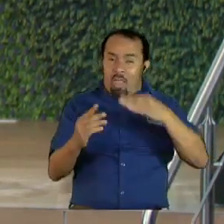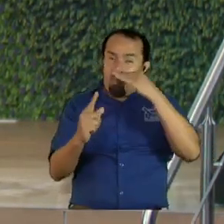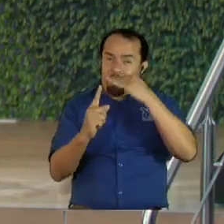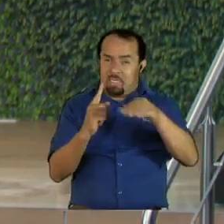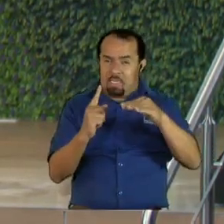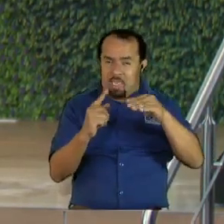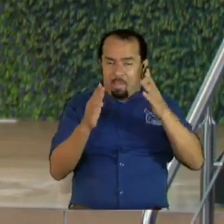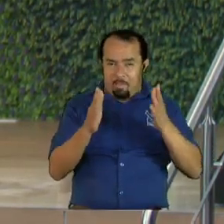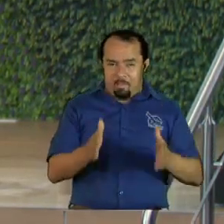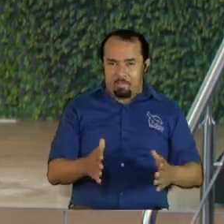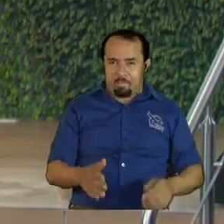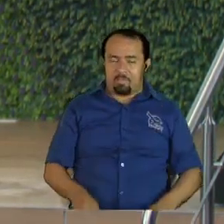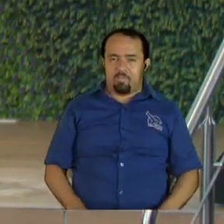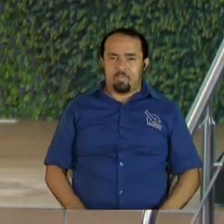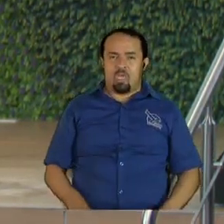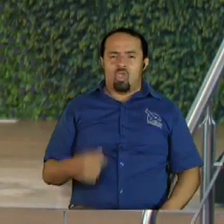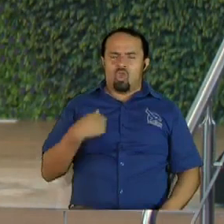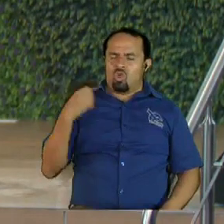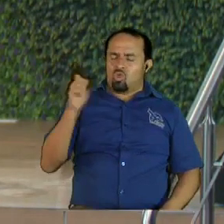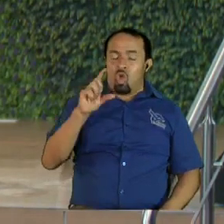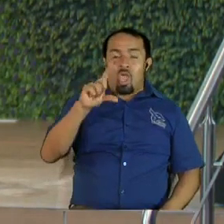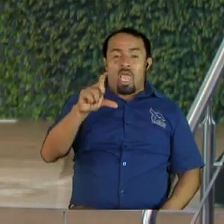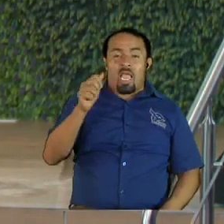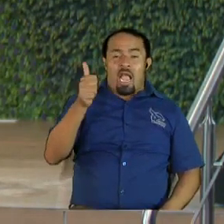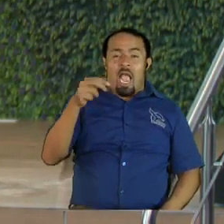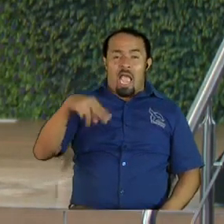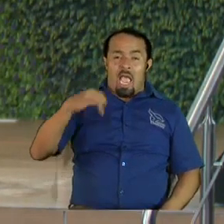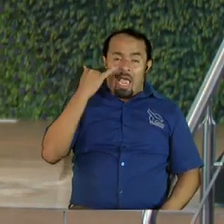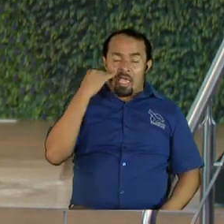soy Caín ni Abel.